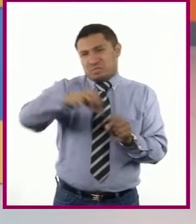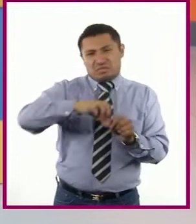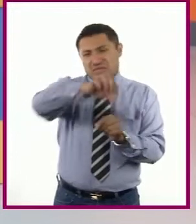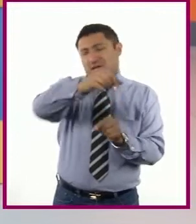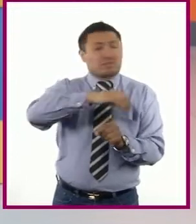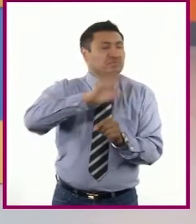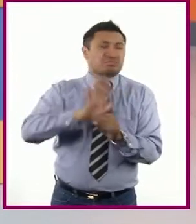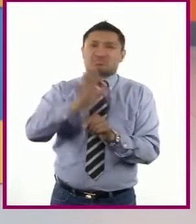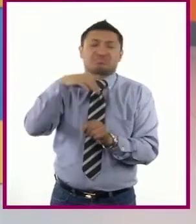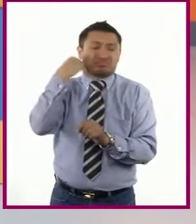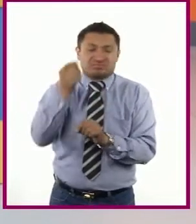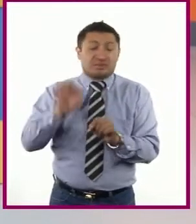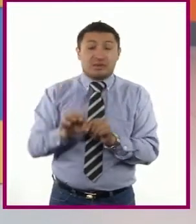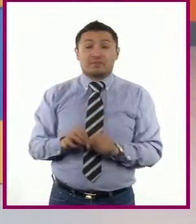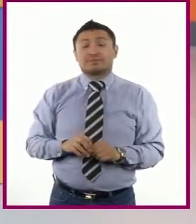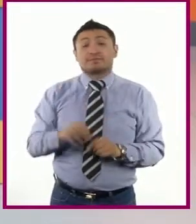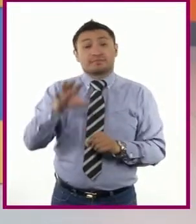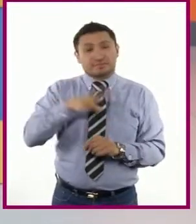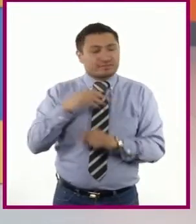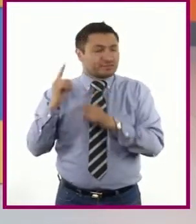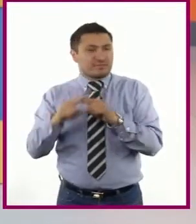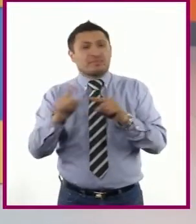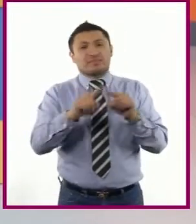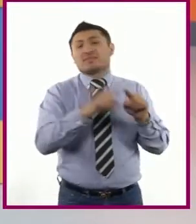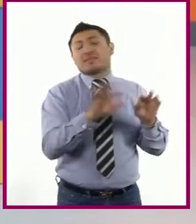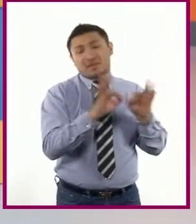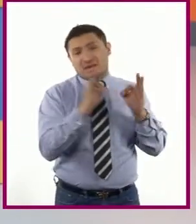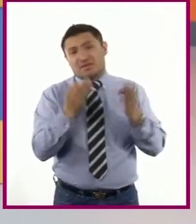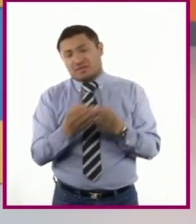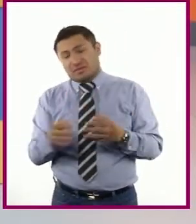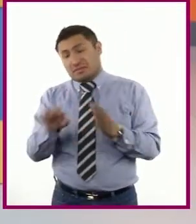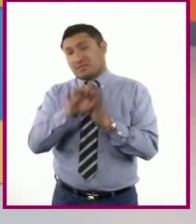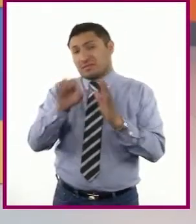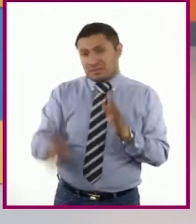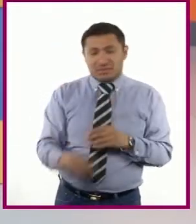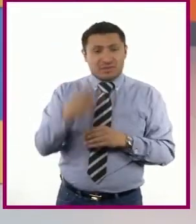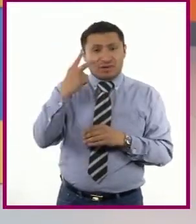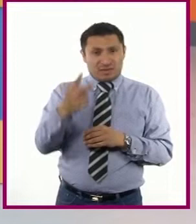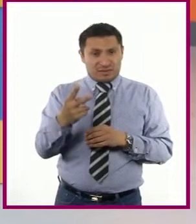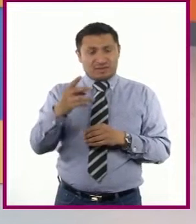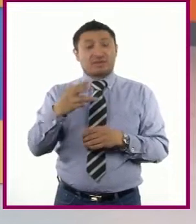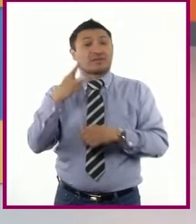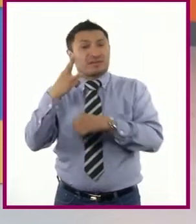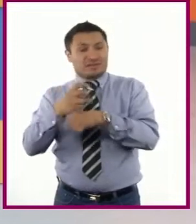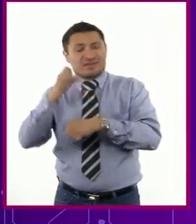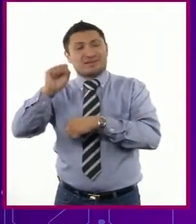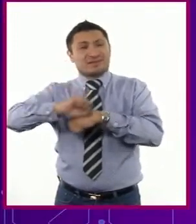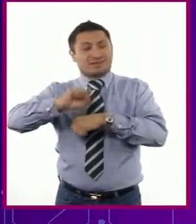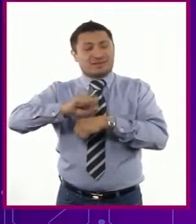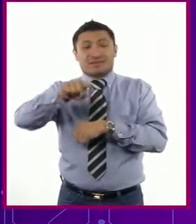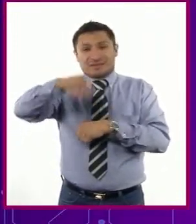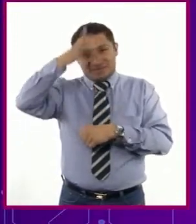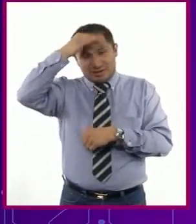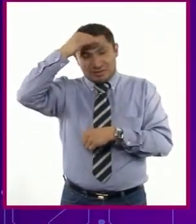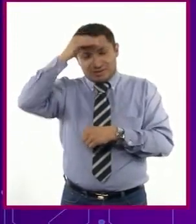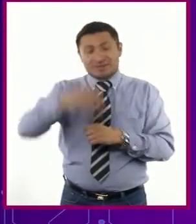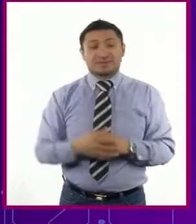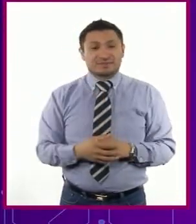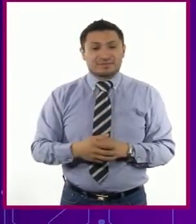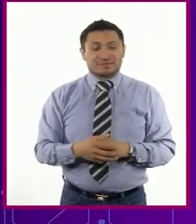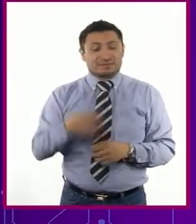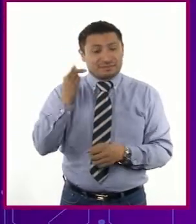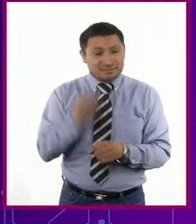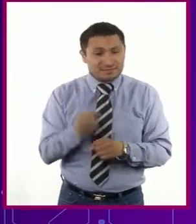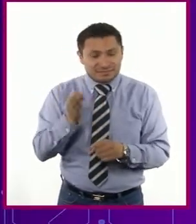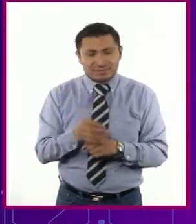lados. Existen otras formas de calcularla, 2 de ellas las trabajarán en tercer grado de secundaria. Al hacer la